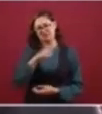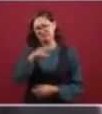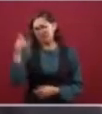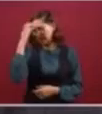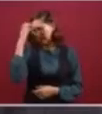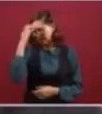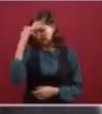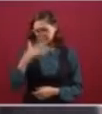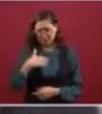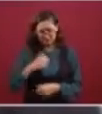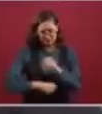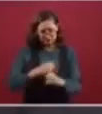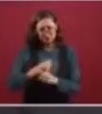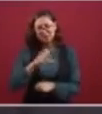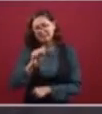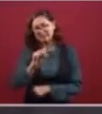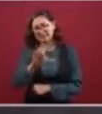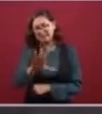años